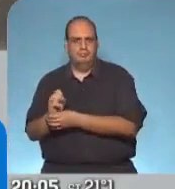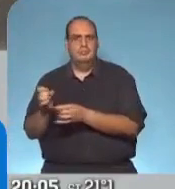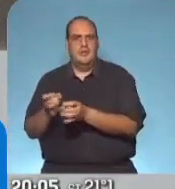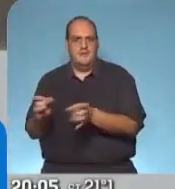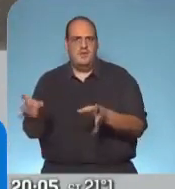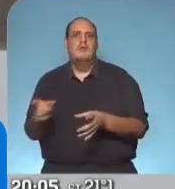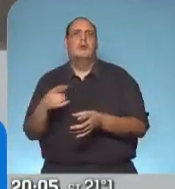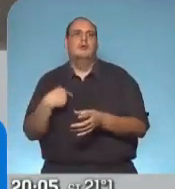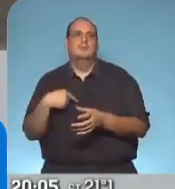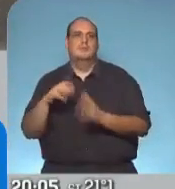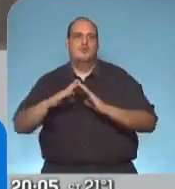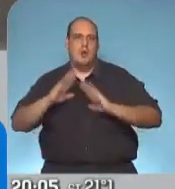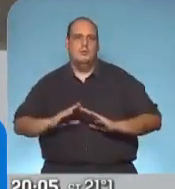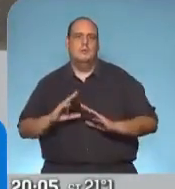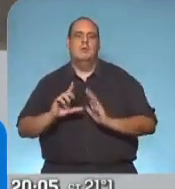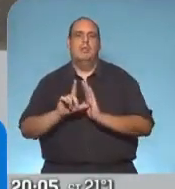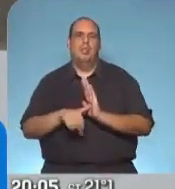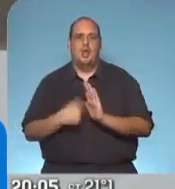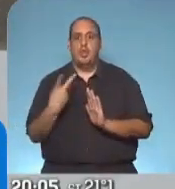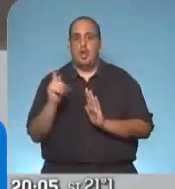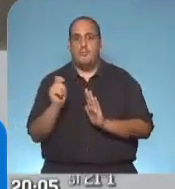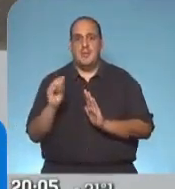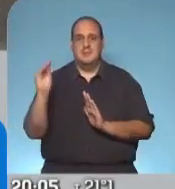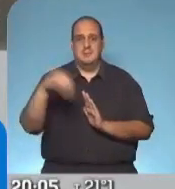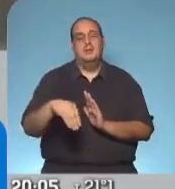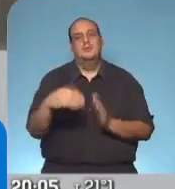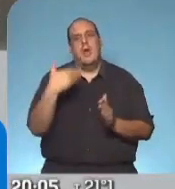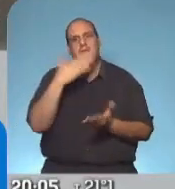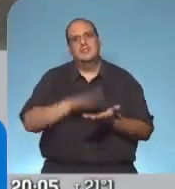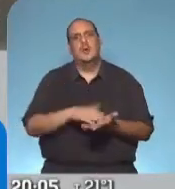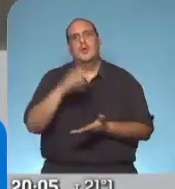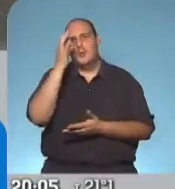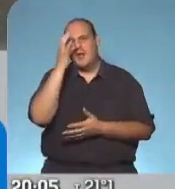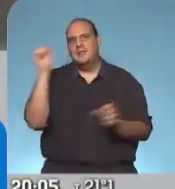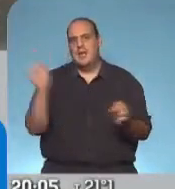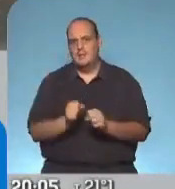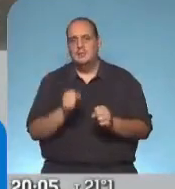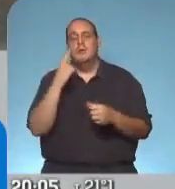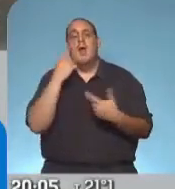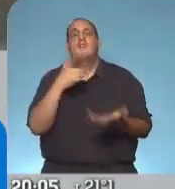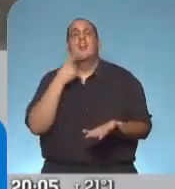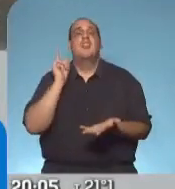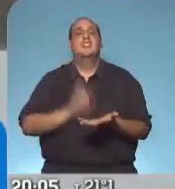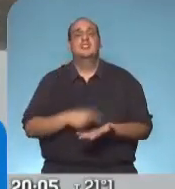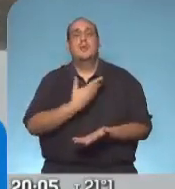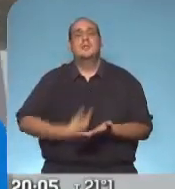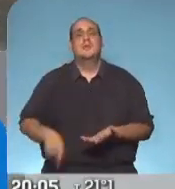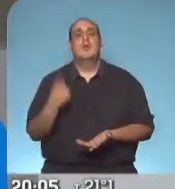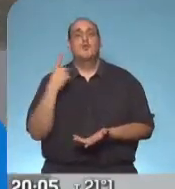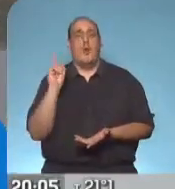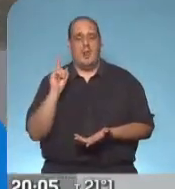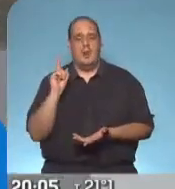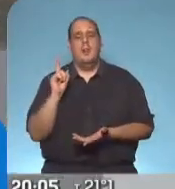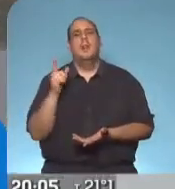menos 2 meses. Esto nos habla, como dicen ustedes, del 20 de mayo. Habrá que ver cuál es la decisión final del presidente. El anuncio